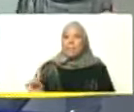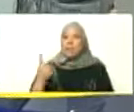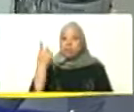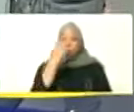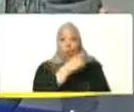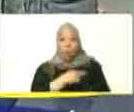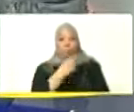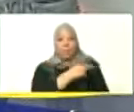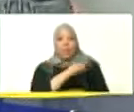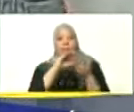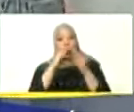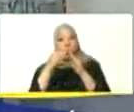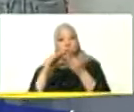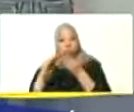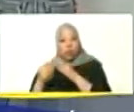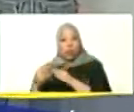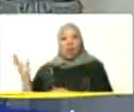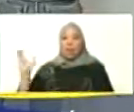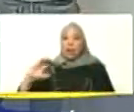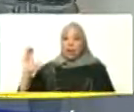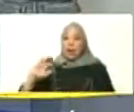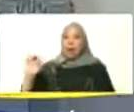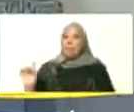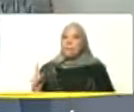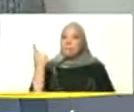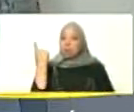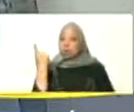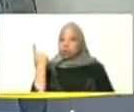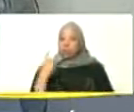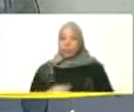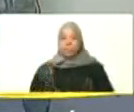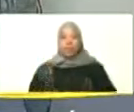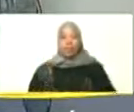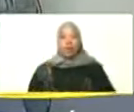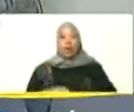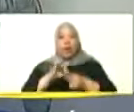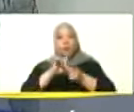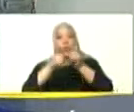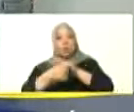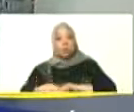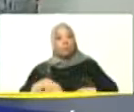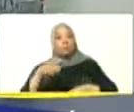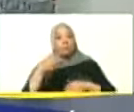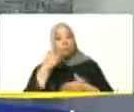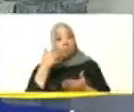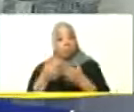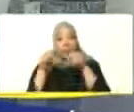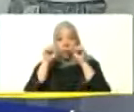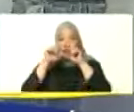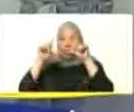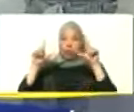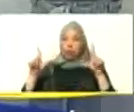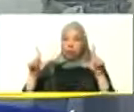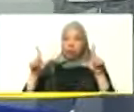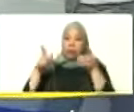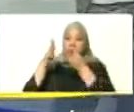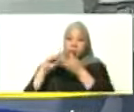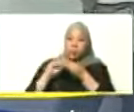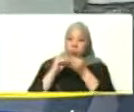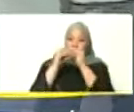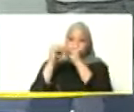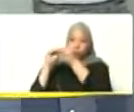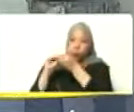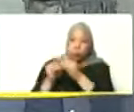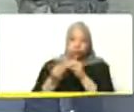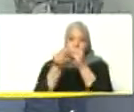hospital comunal de la ciudad de Caracas. Así es, doctora Eliana. Bueno, presidente, lo estamos viendo, la recuperación de